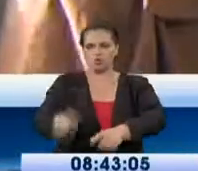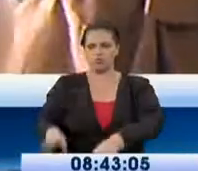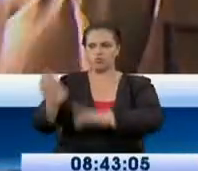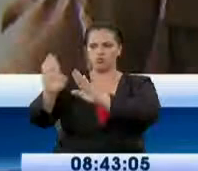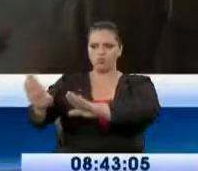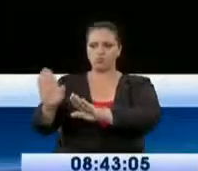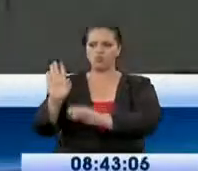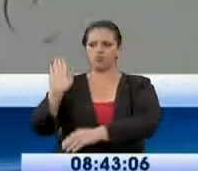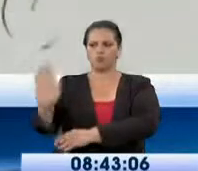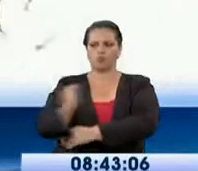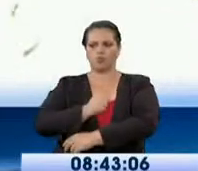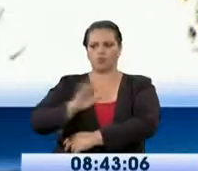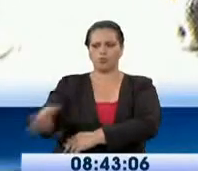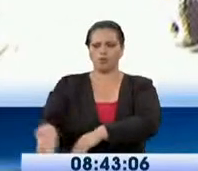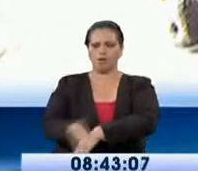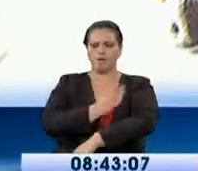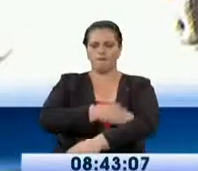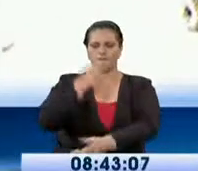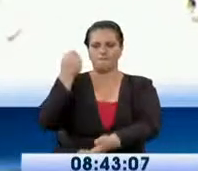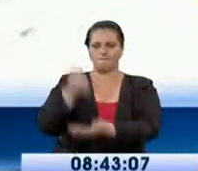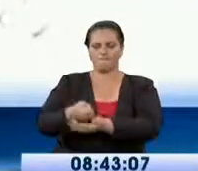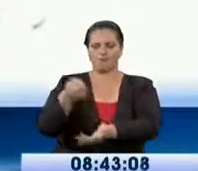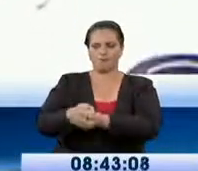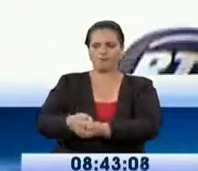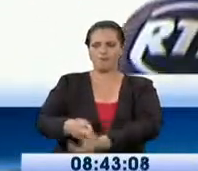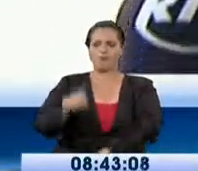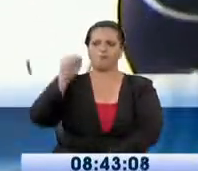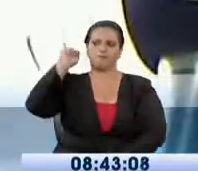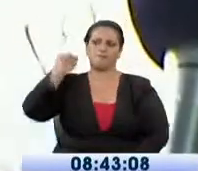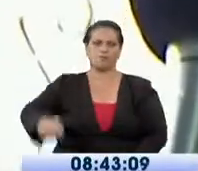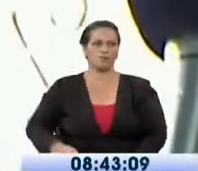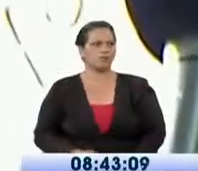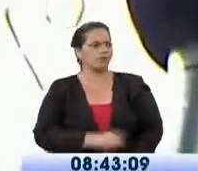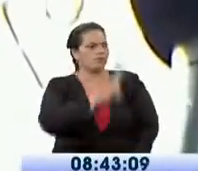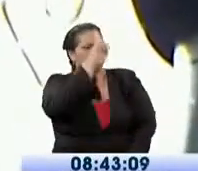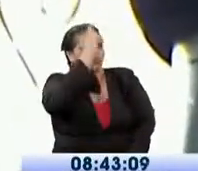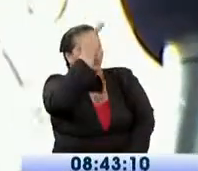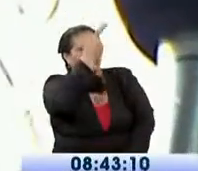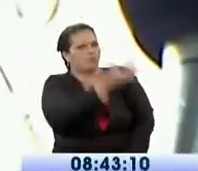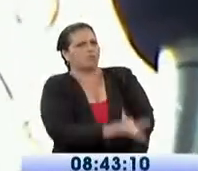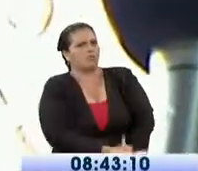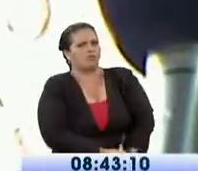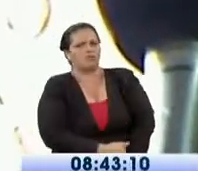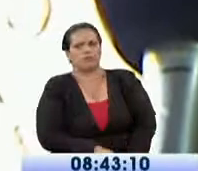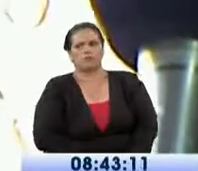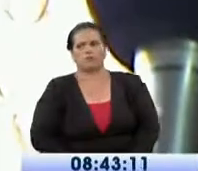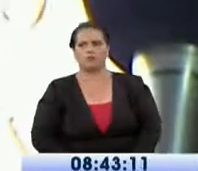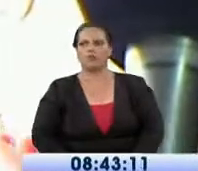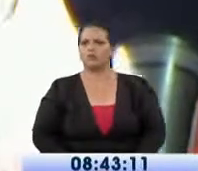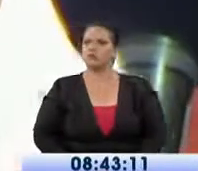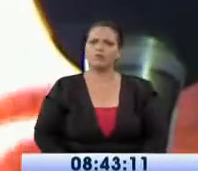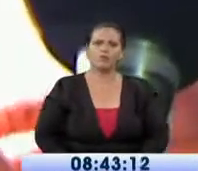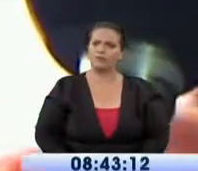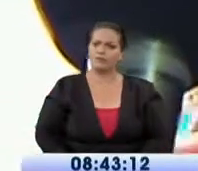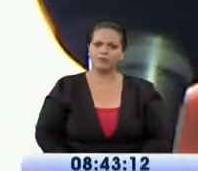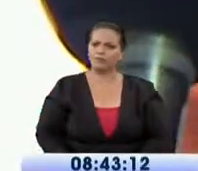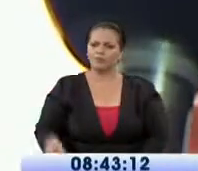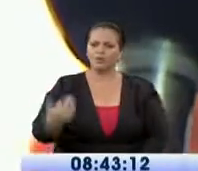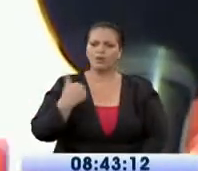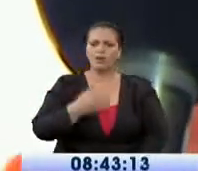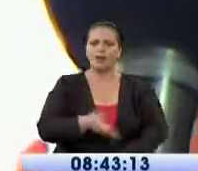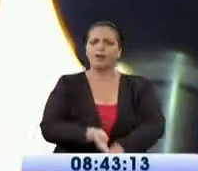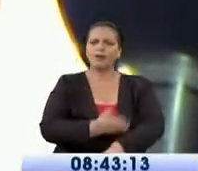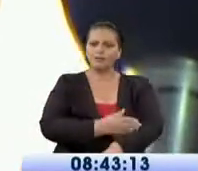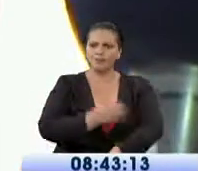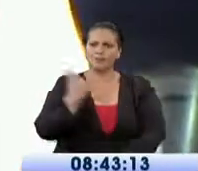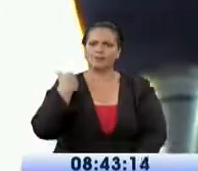Estás equivocado. Y con lo que yo trabajo reunimos 200, 300 dólares y empeñamos un televisor. Y ahí es que el otro, dice yo a mí, que era flaco,